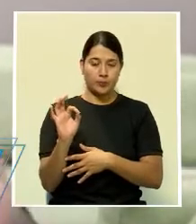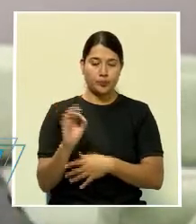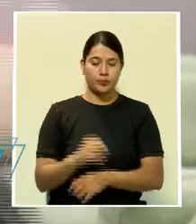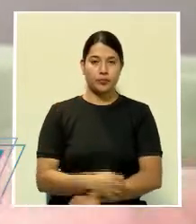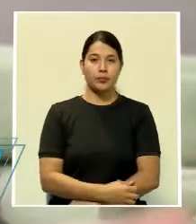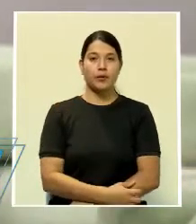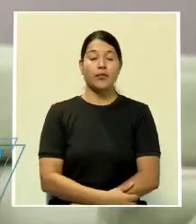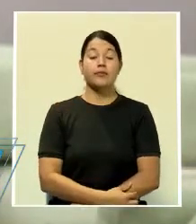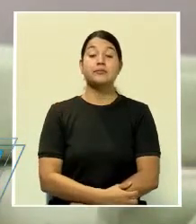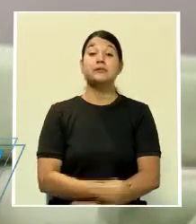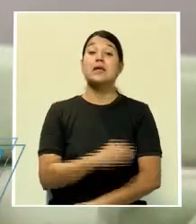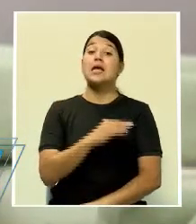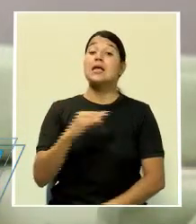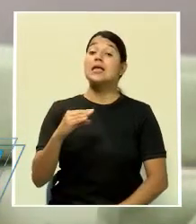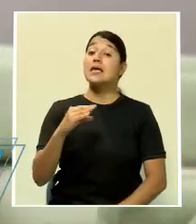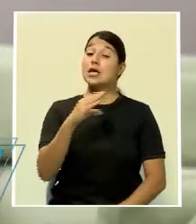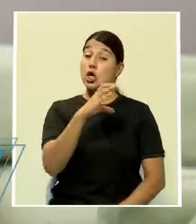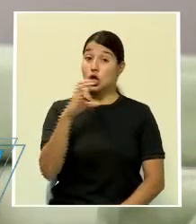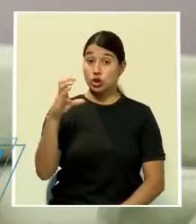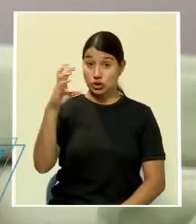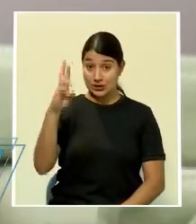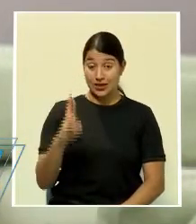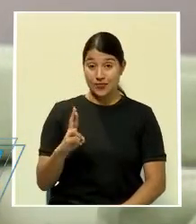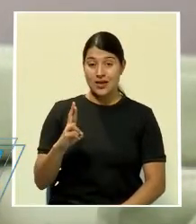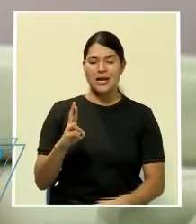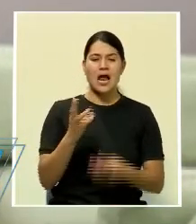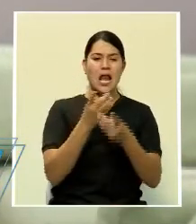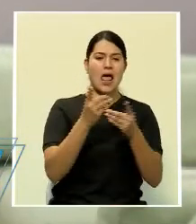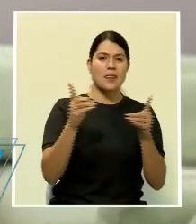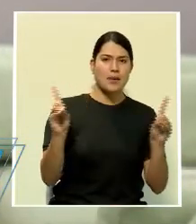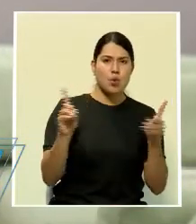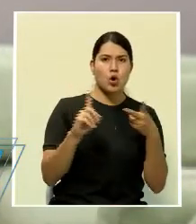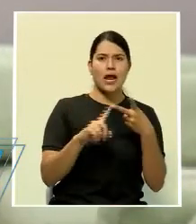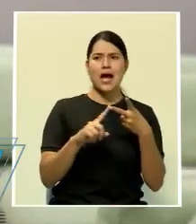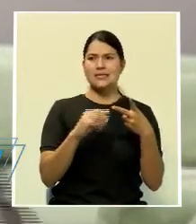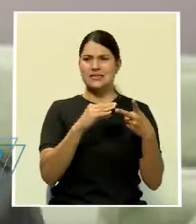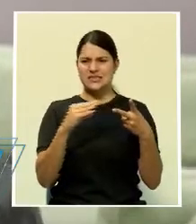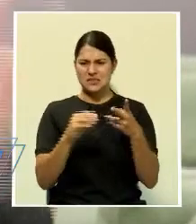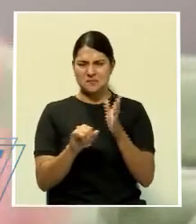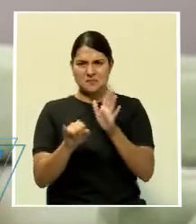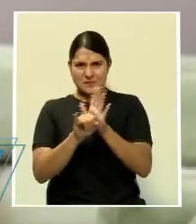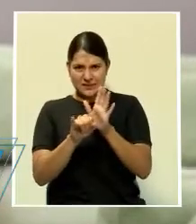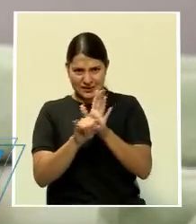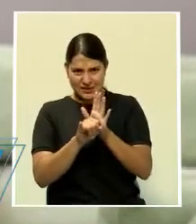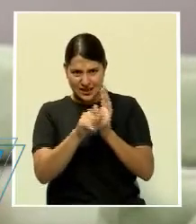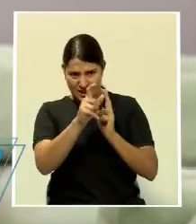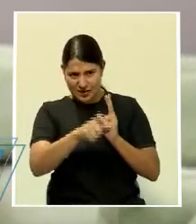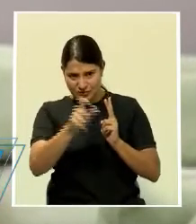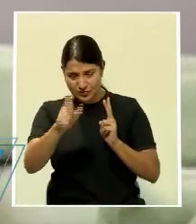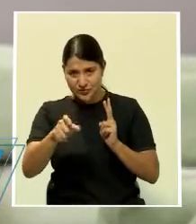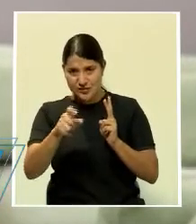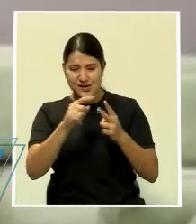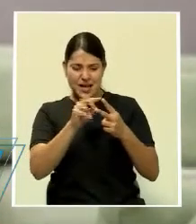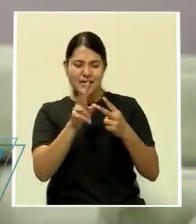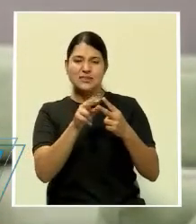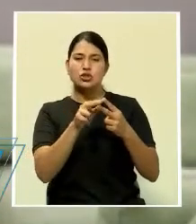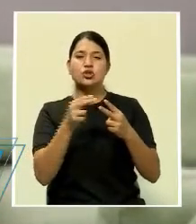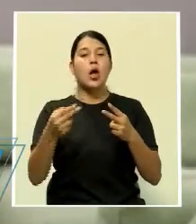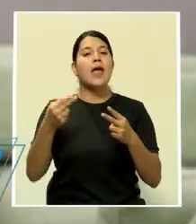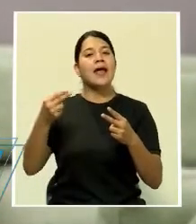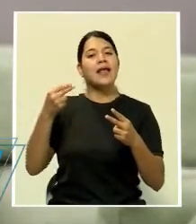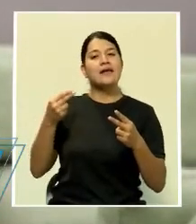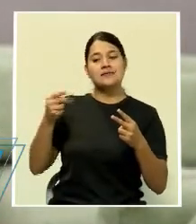de Haití. En el caso costarricense, la democracia y la ciudadanía son en buena parte herencia de esos